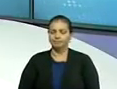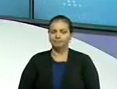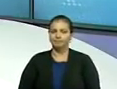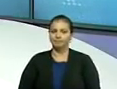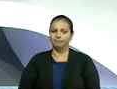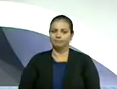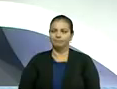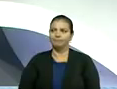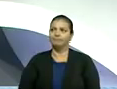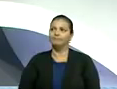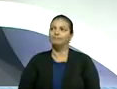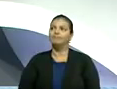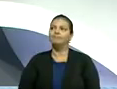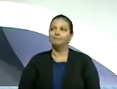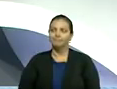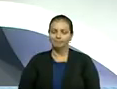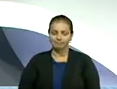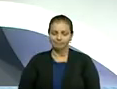Ahora.